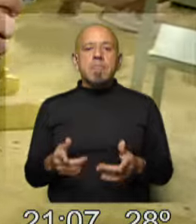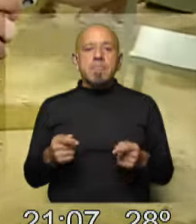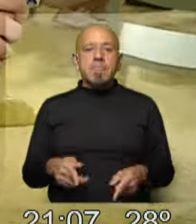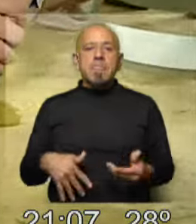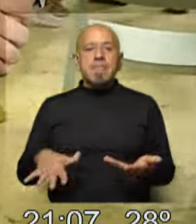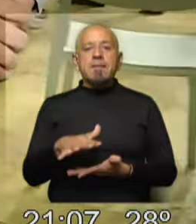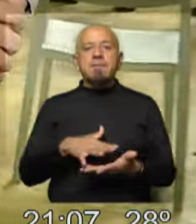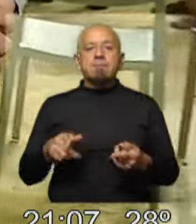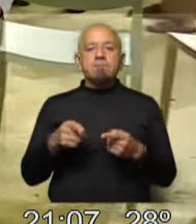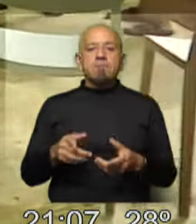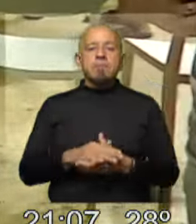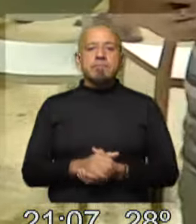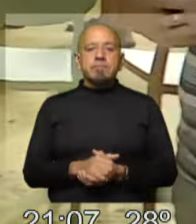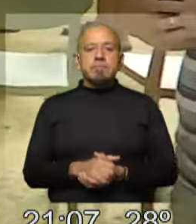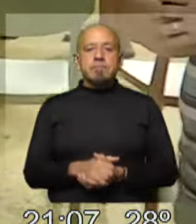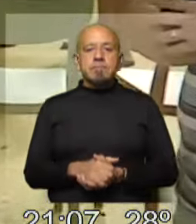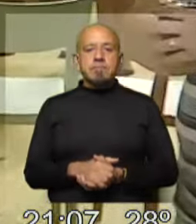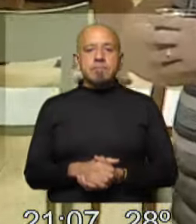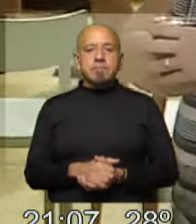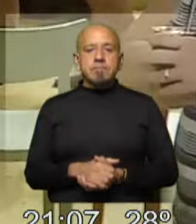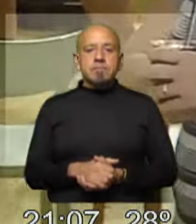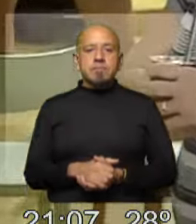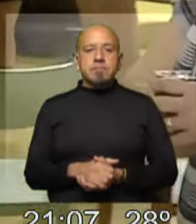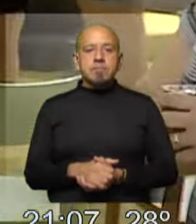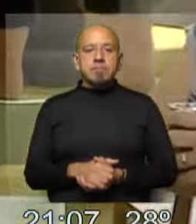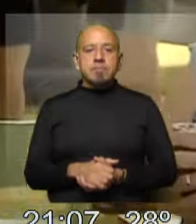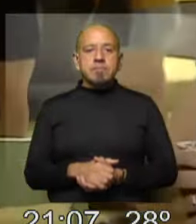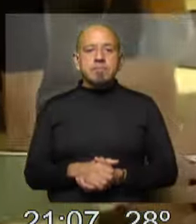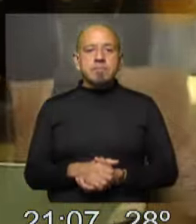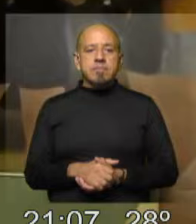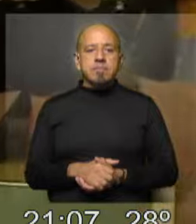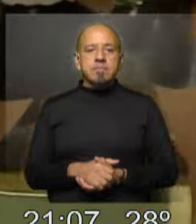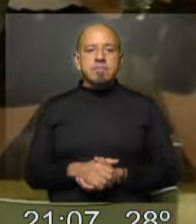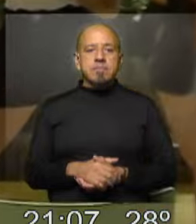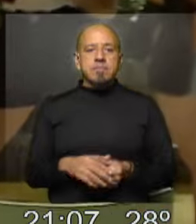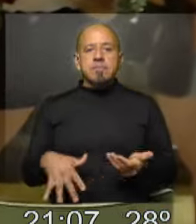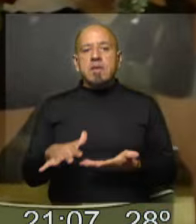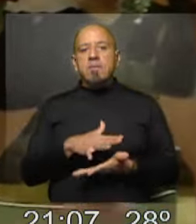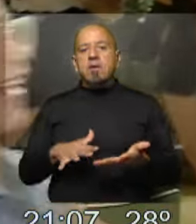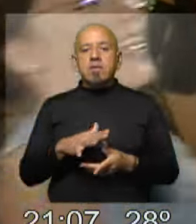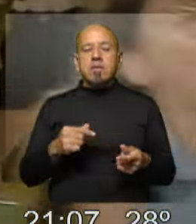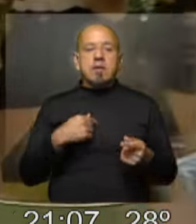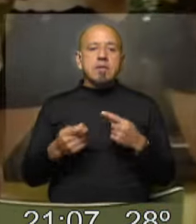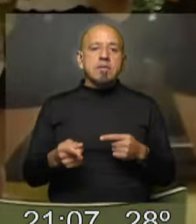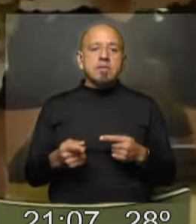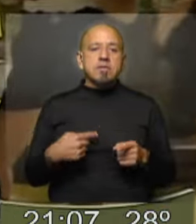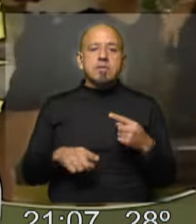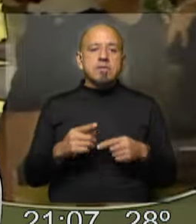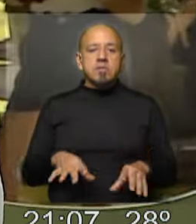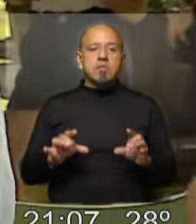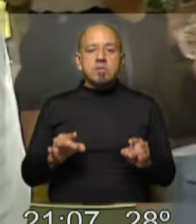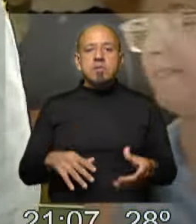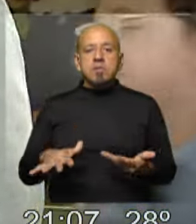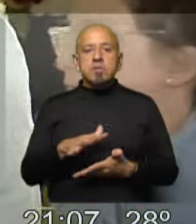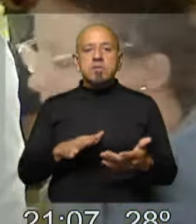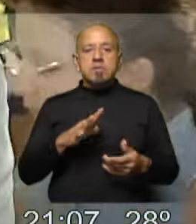el barrio este nuevo parque es una maravilla o sea el barrio está en movimiento total pero no solo el barrio